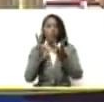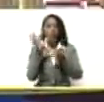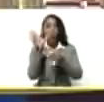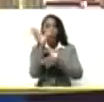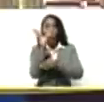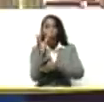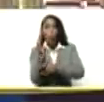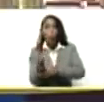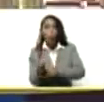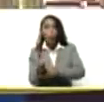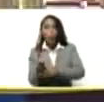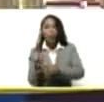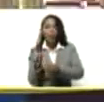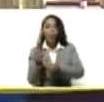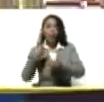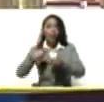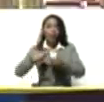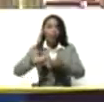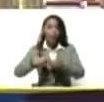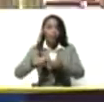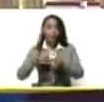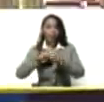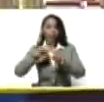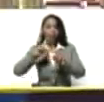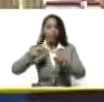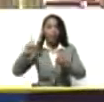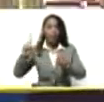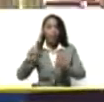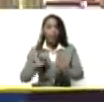economía sea atacada y destruida